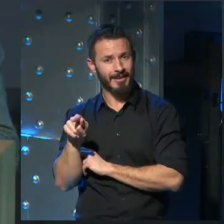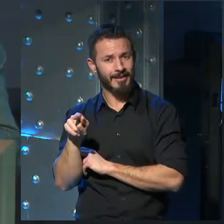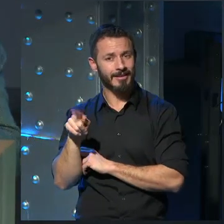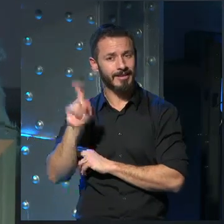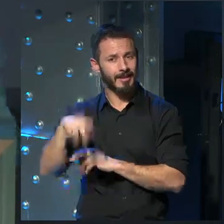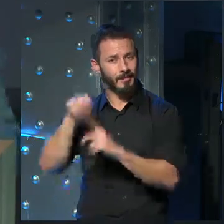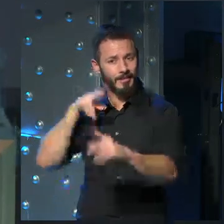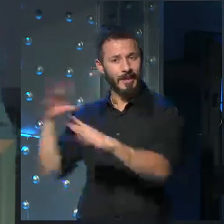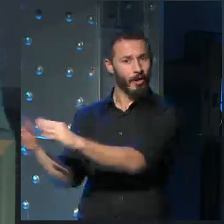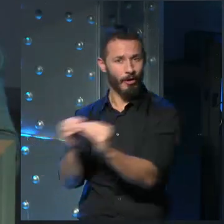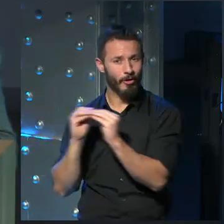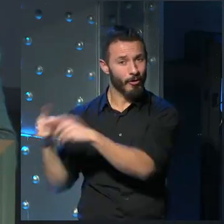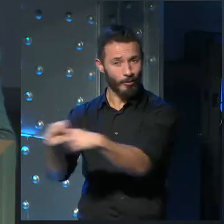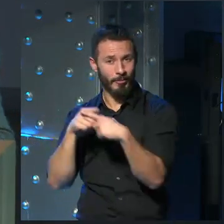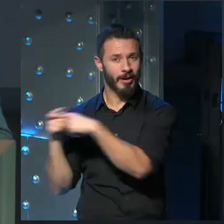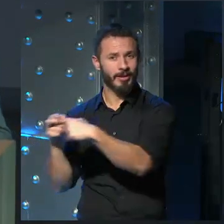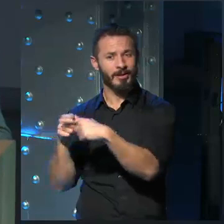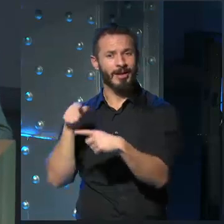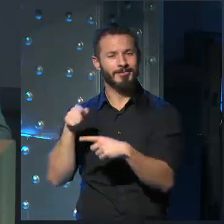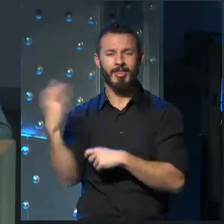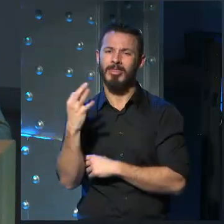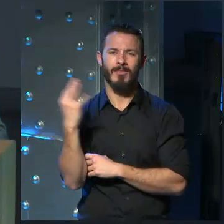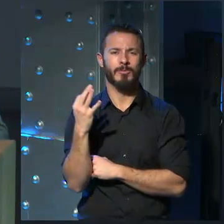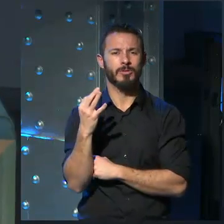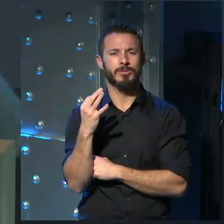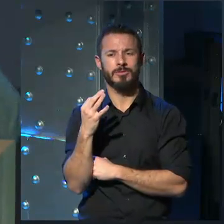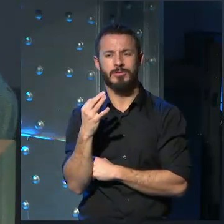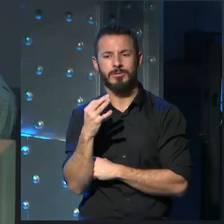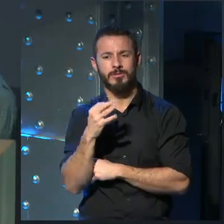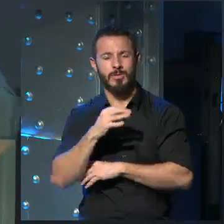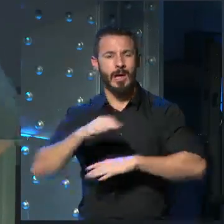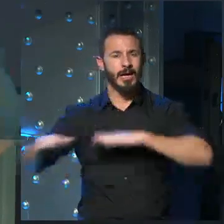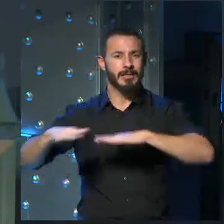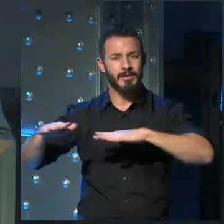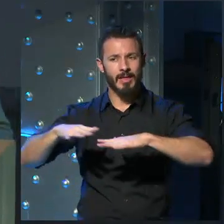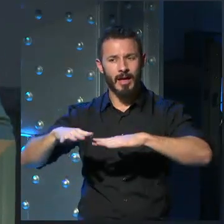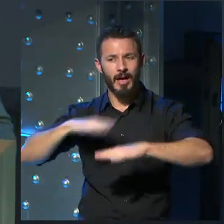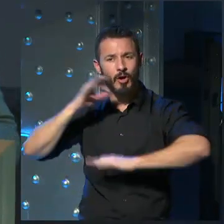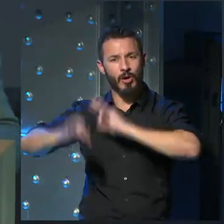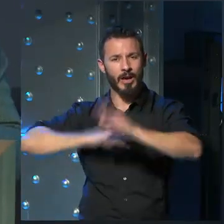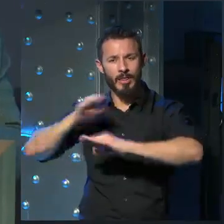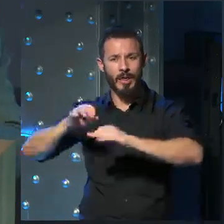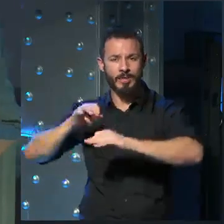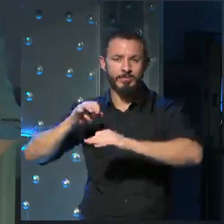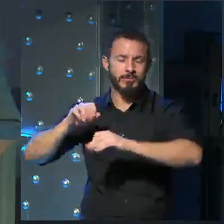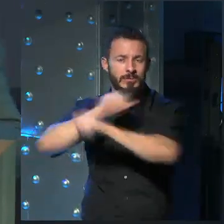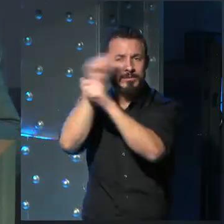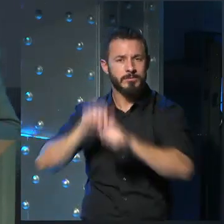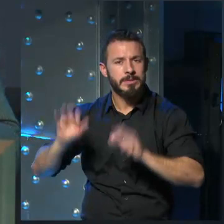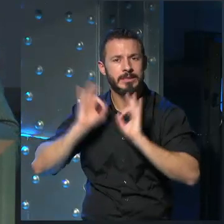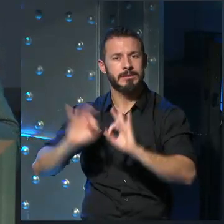visión compartida tenemos que dibujar una manera de organizar la actividad que, como digo,